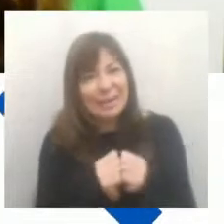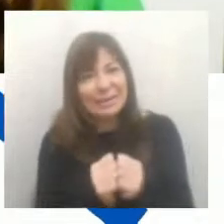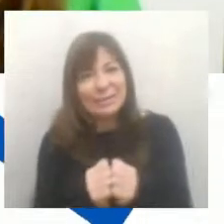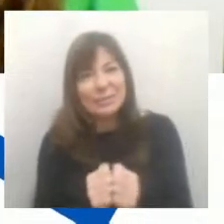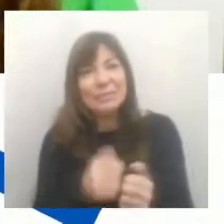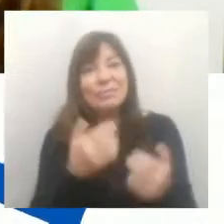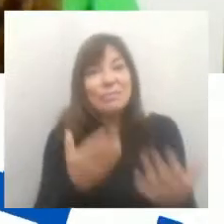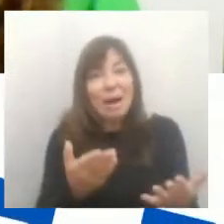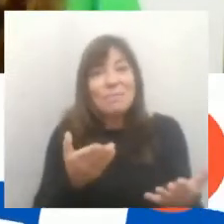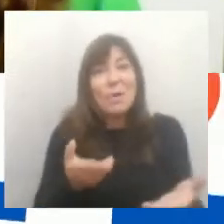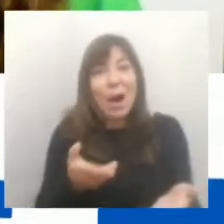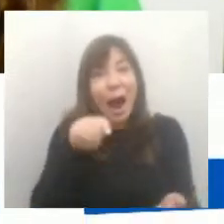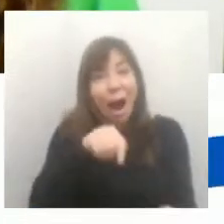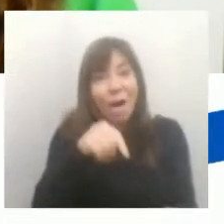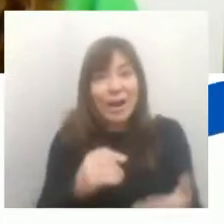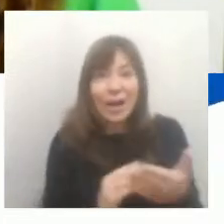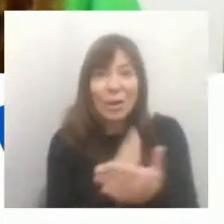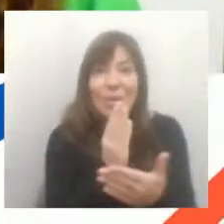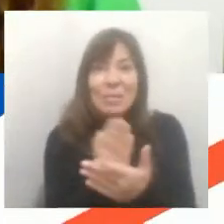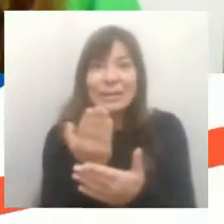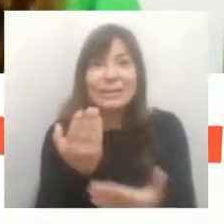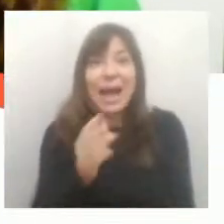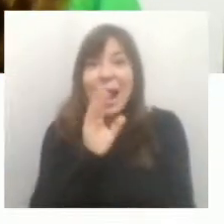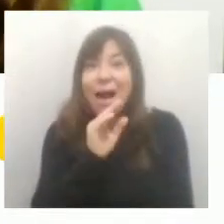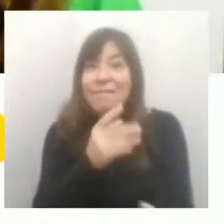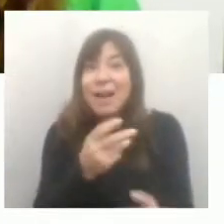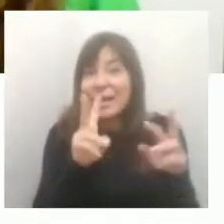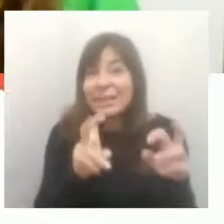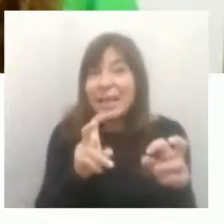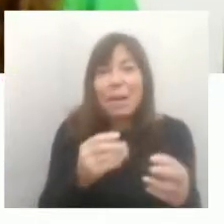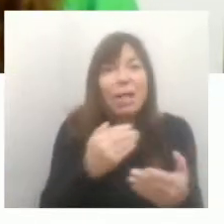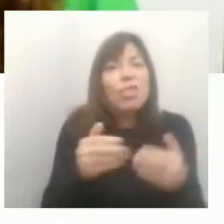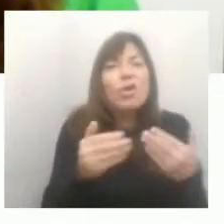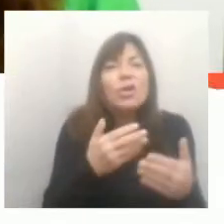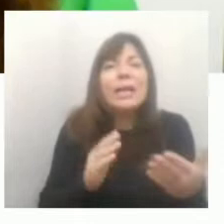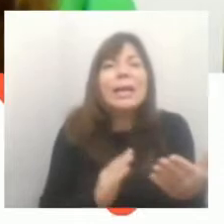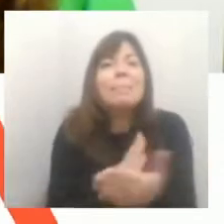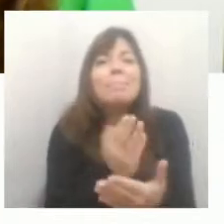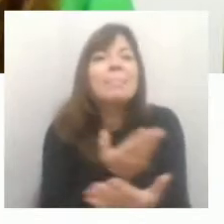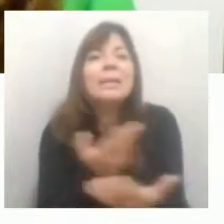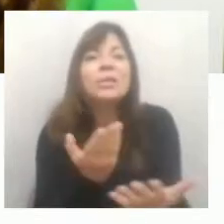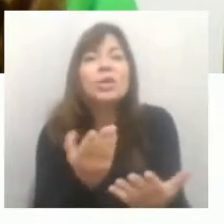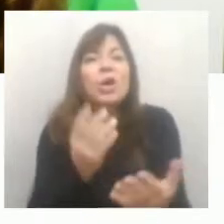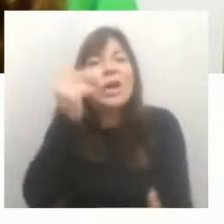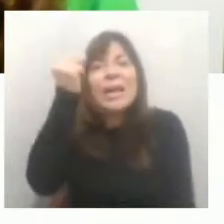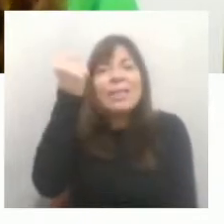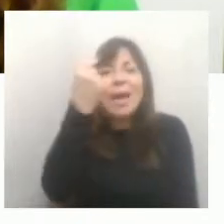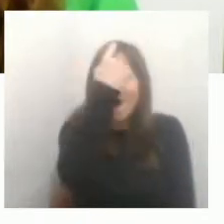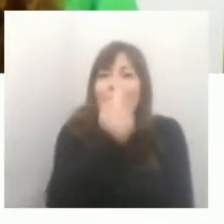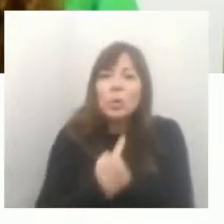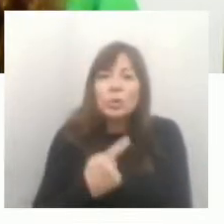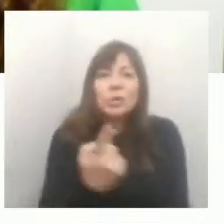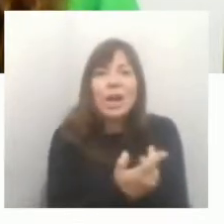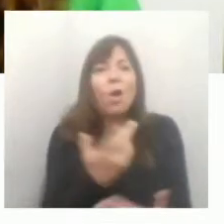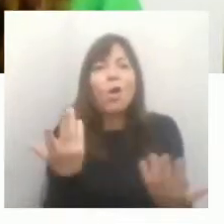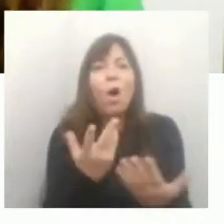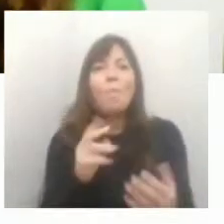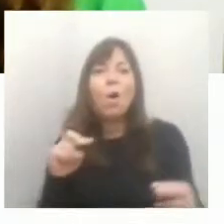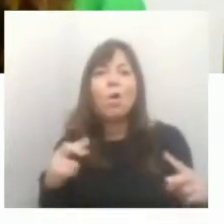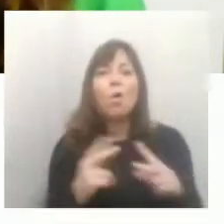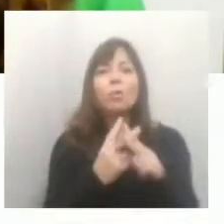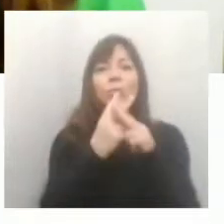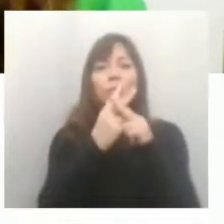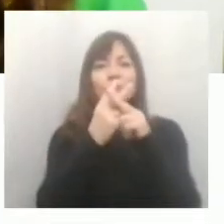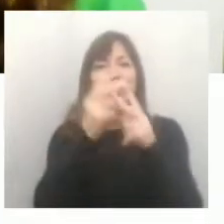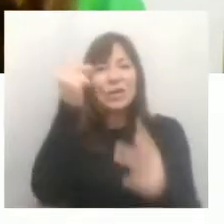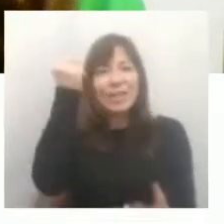Vamos a comenzar a hablar un poco de dónde surgió, dónde nació esta idea de este museo y cómo se fue construyendo.